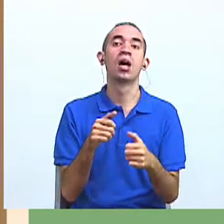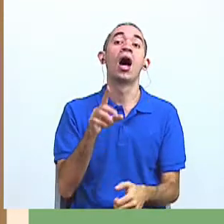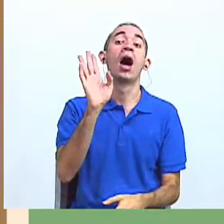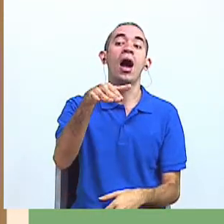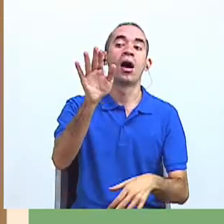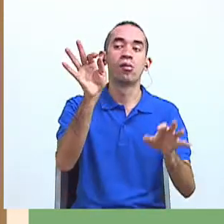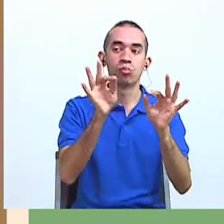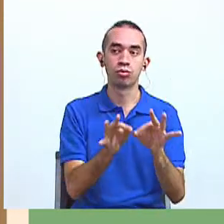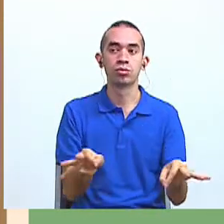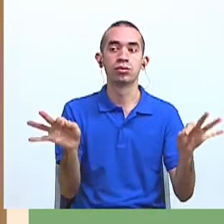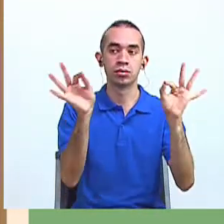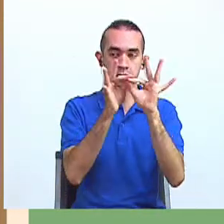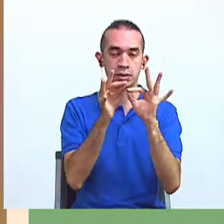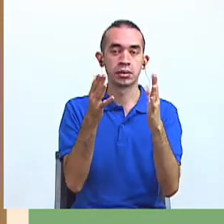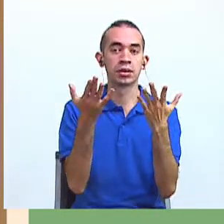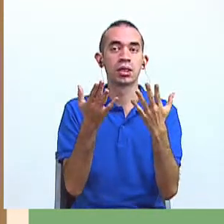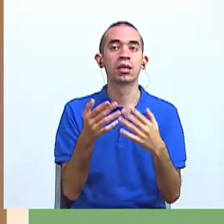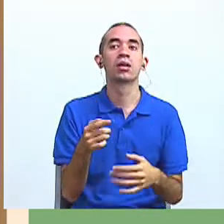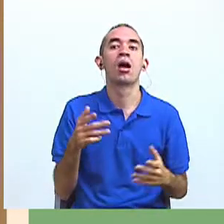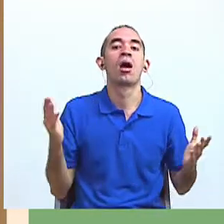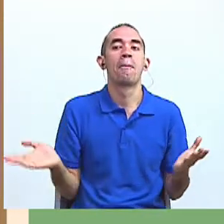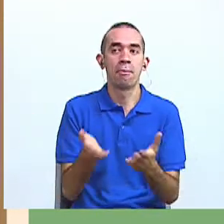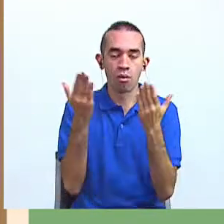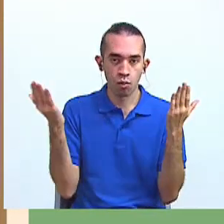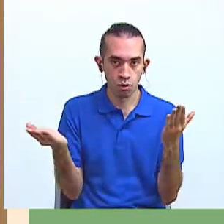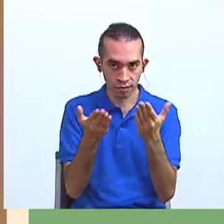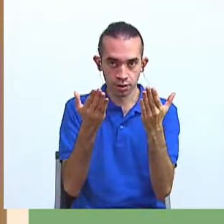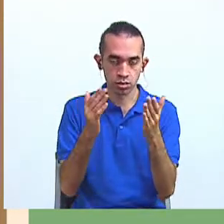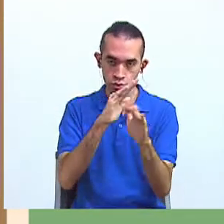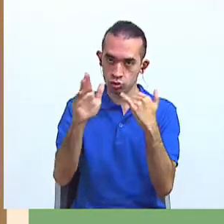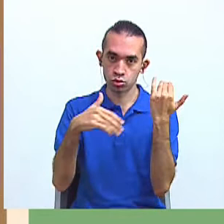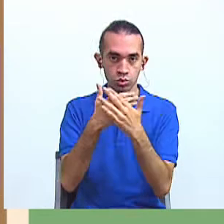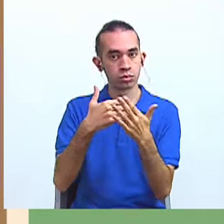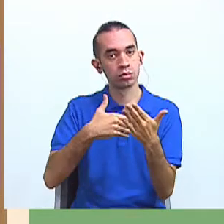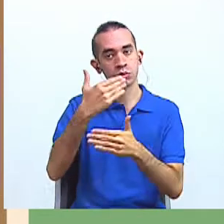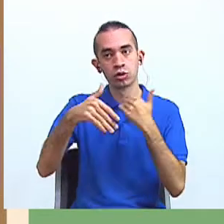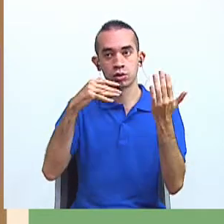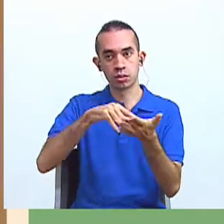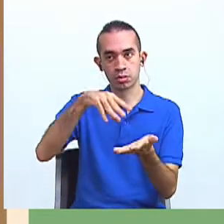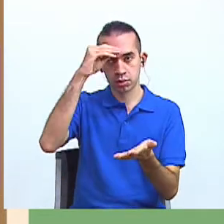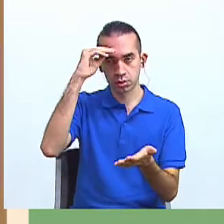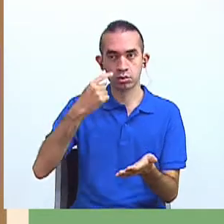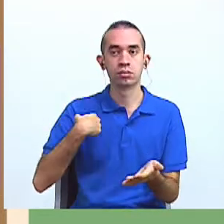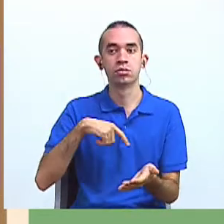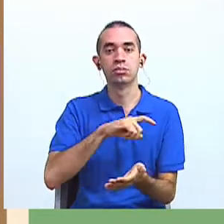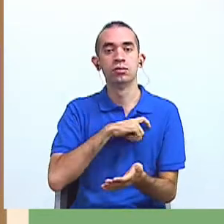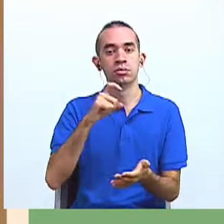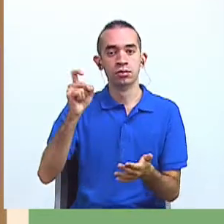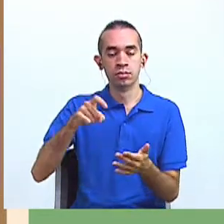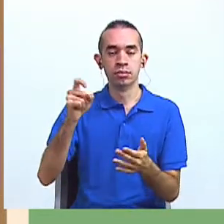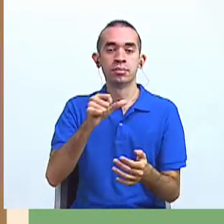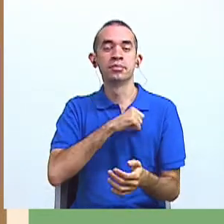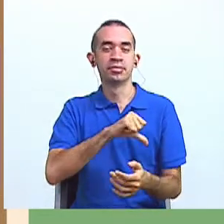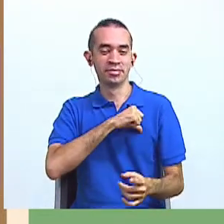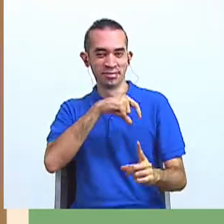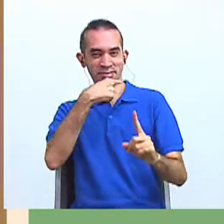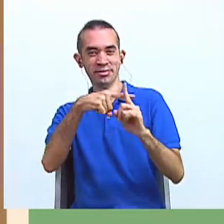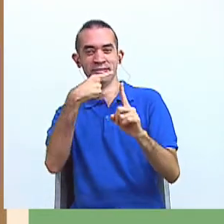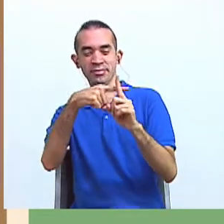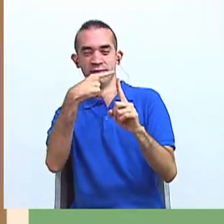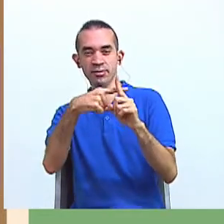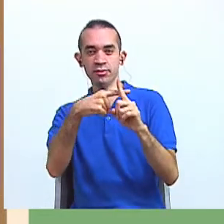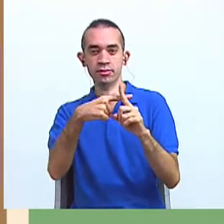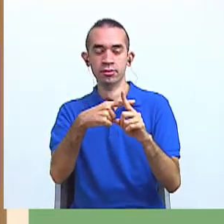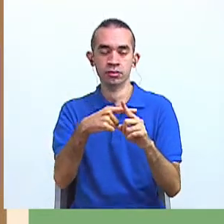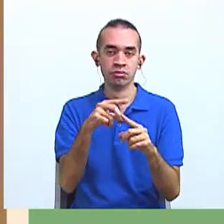muy importante, la motivación. Todo proceso de aprendizaje necesitamos estar con una actitud positiva. Así